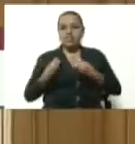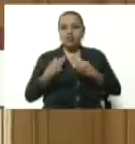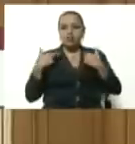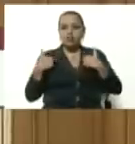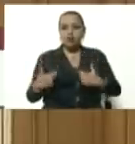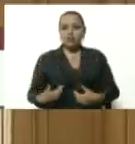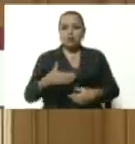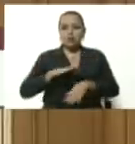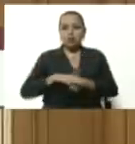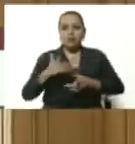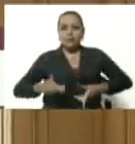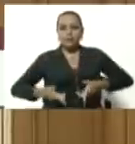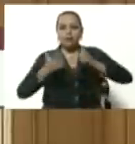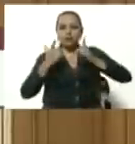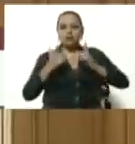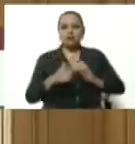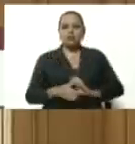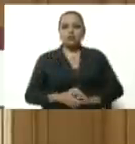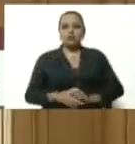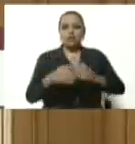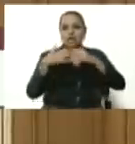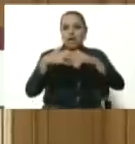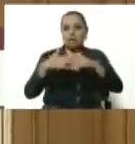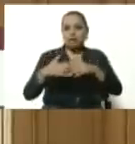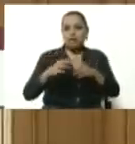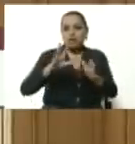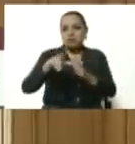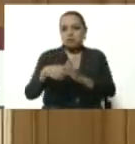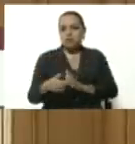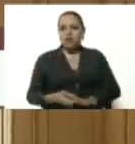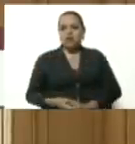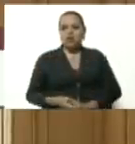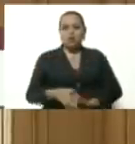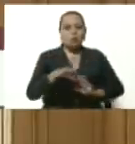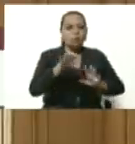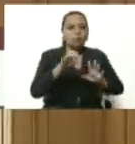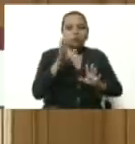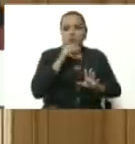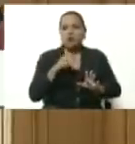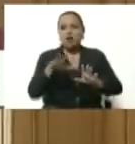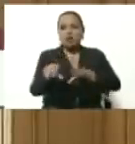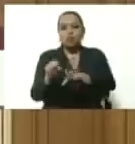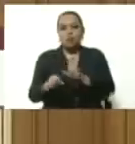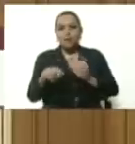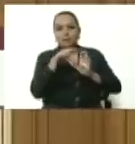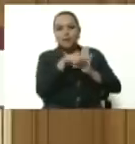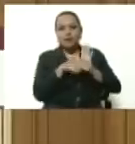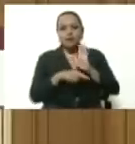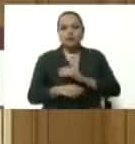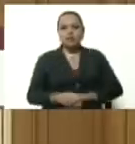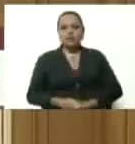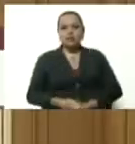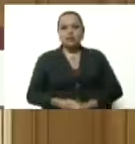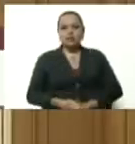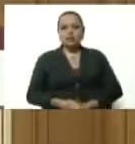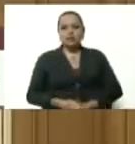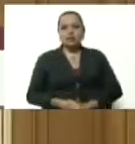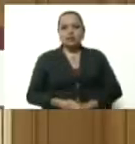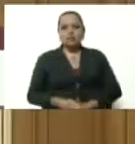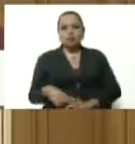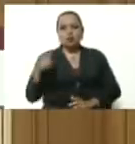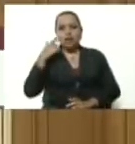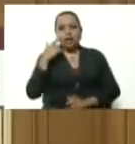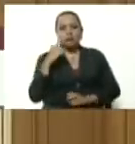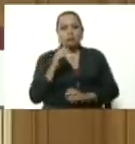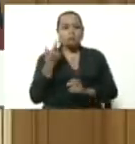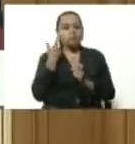las corporaciones, porque no tomó medidas a tiempo como lo hizo aquí el presidente Nicolás Maduro, porque corrió la arruga y cuando vino a ver